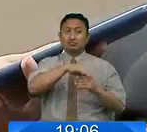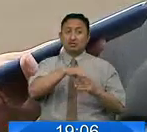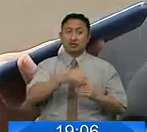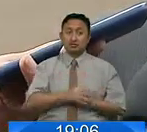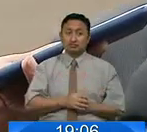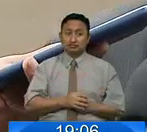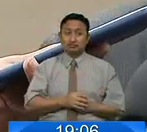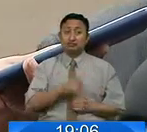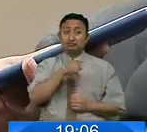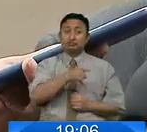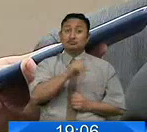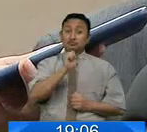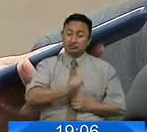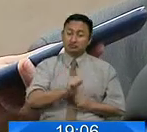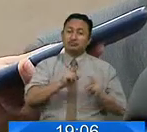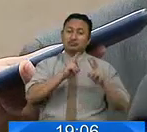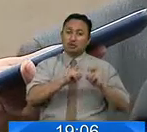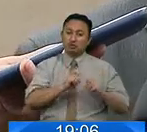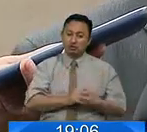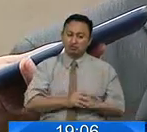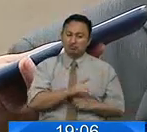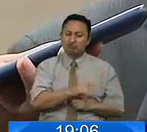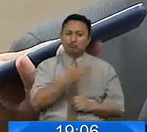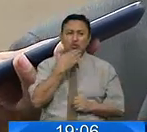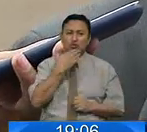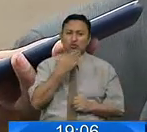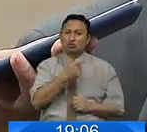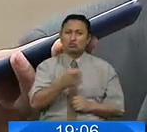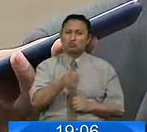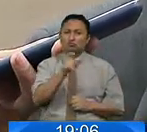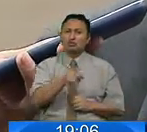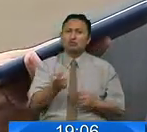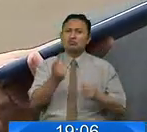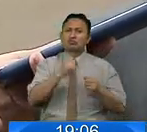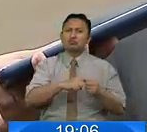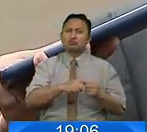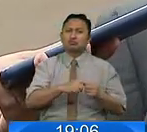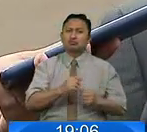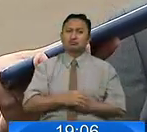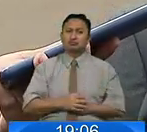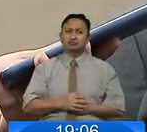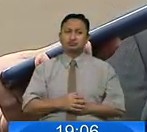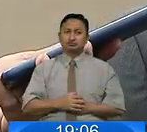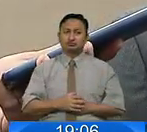aquello debe ser investigado para saber en qué condiciones de productos de participación